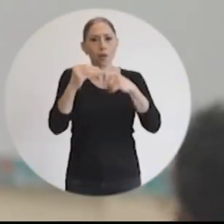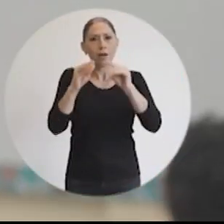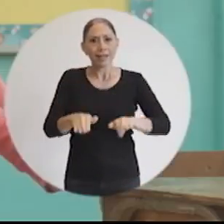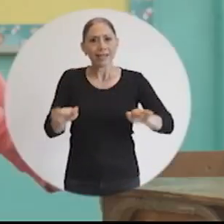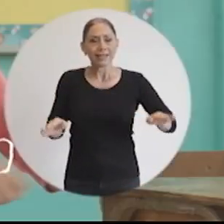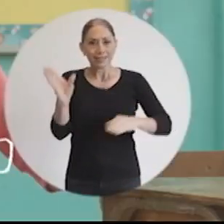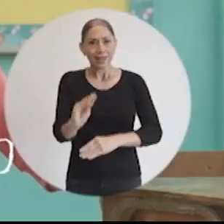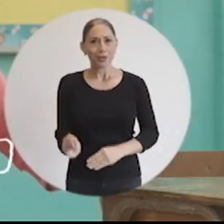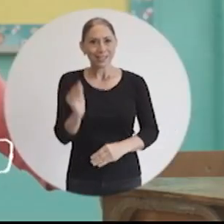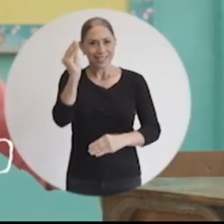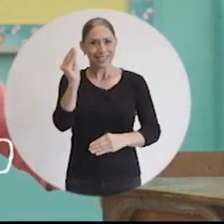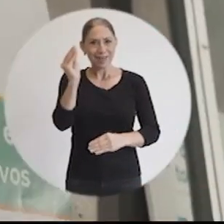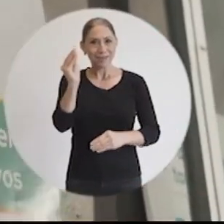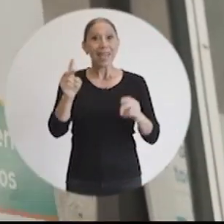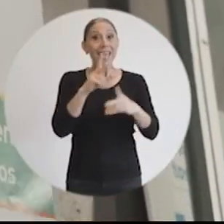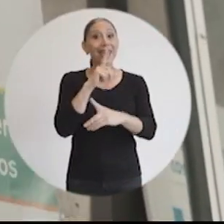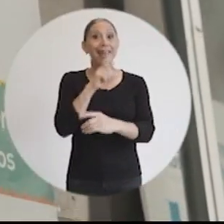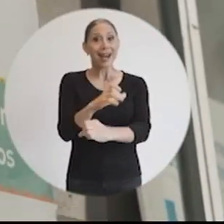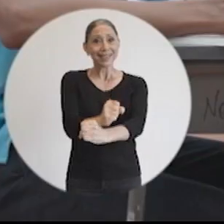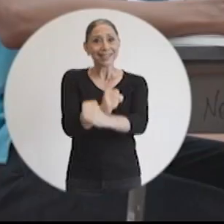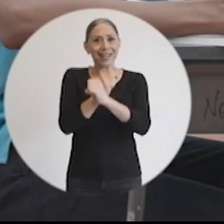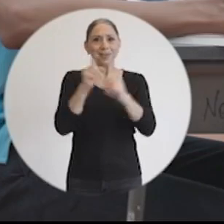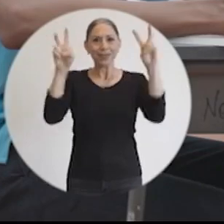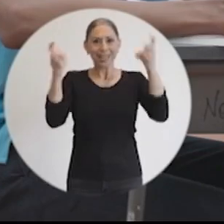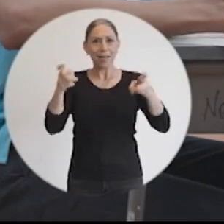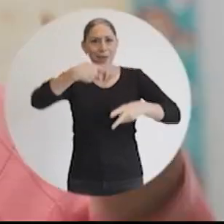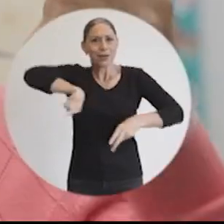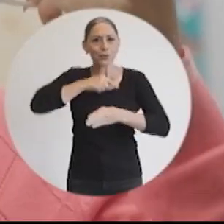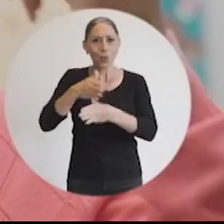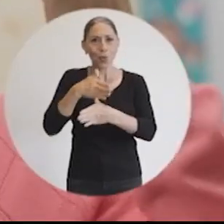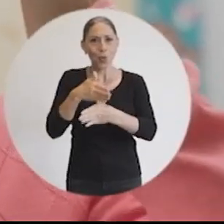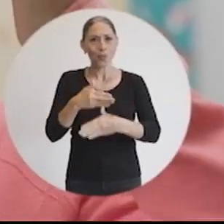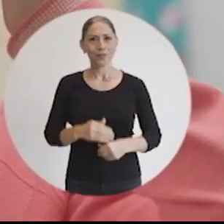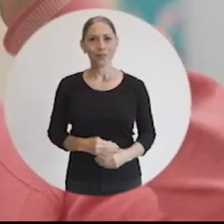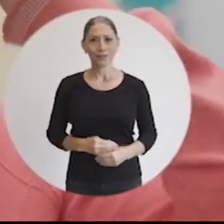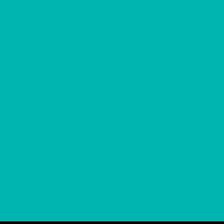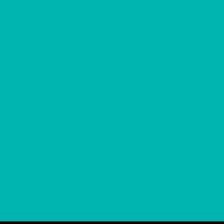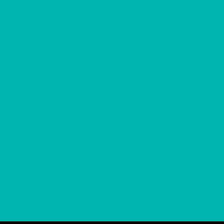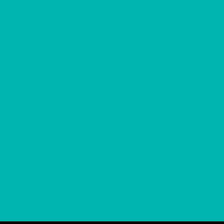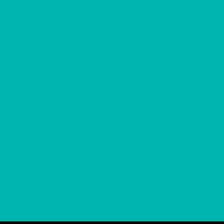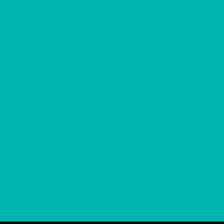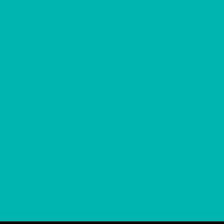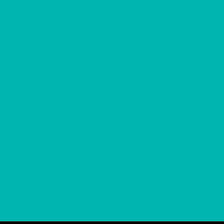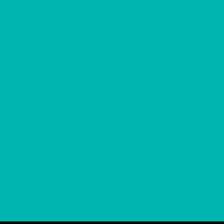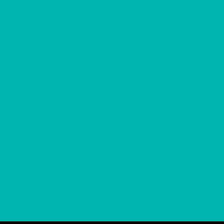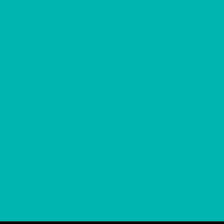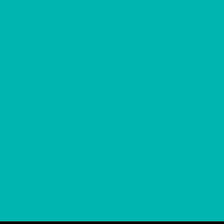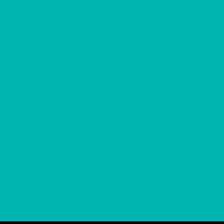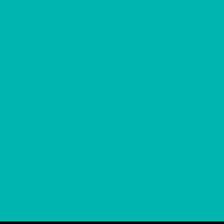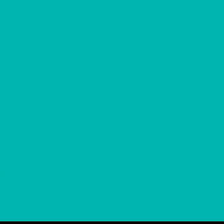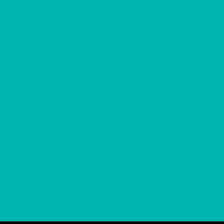De ellas, 504 se encuentran en salón y 386 en UCI.